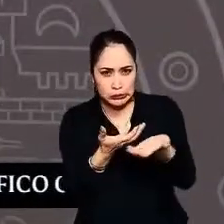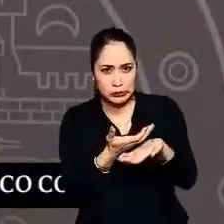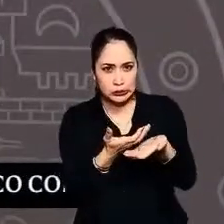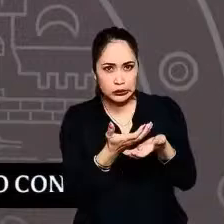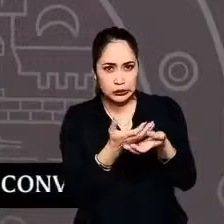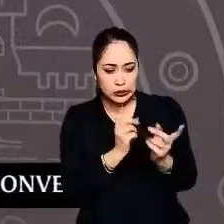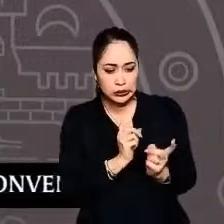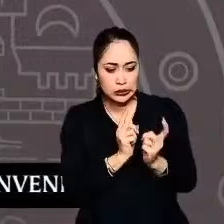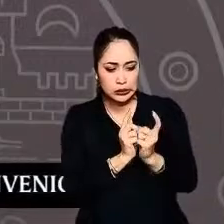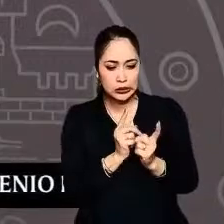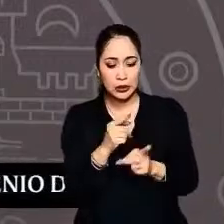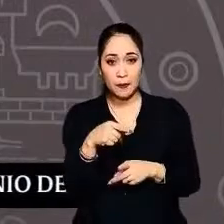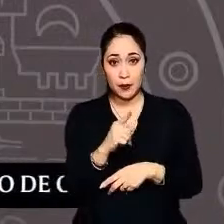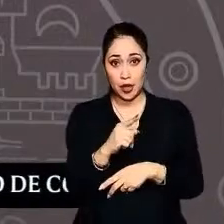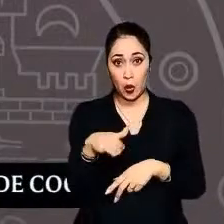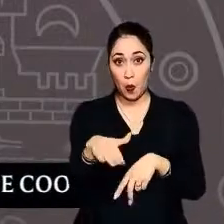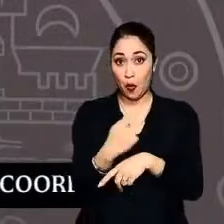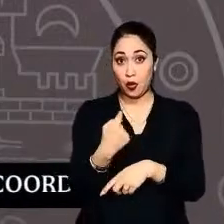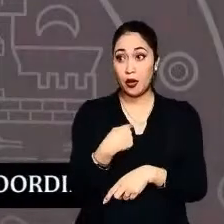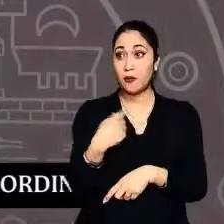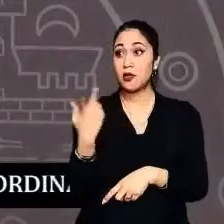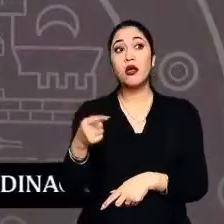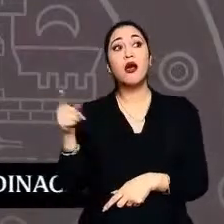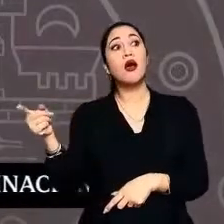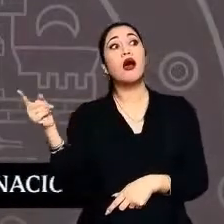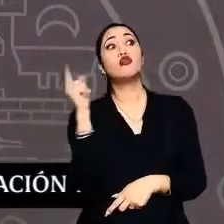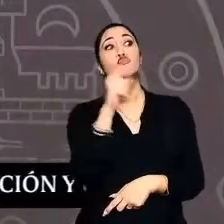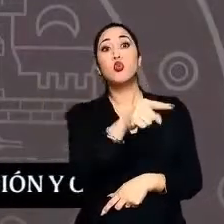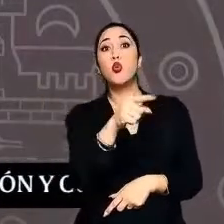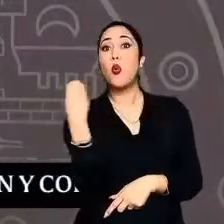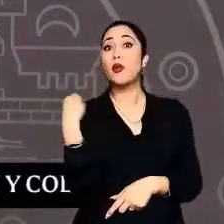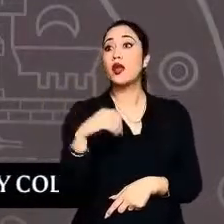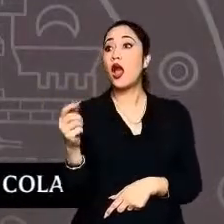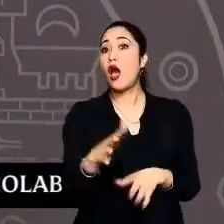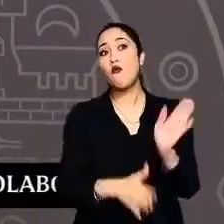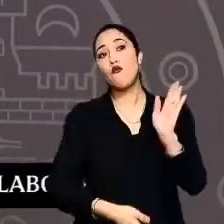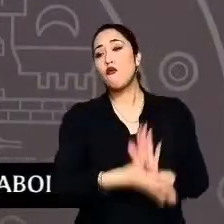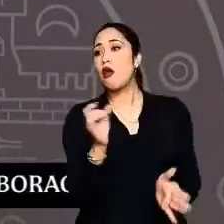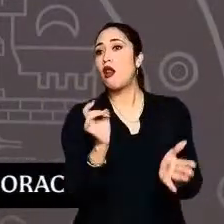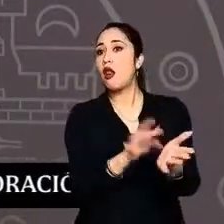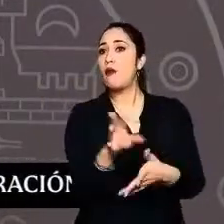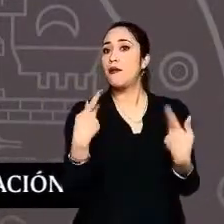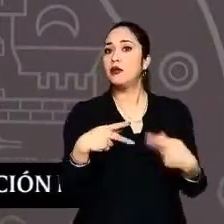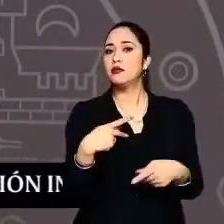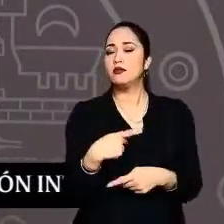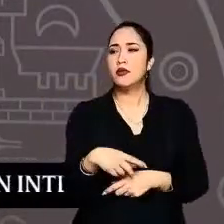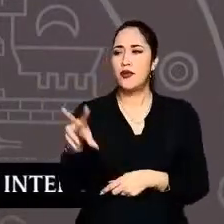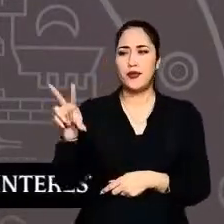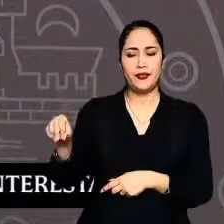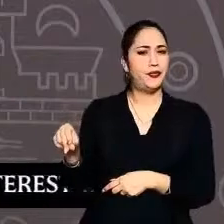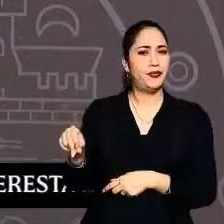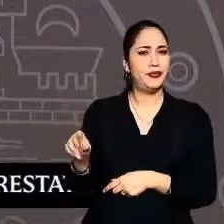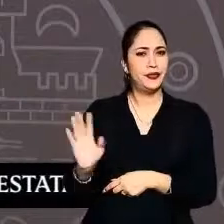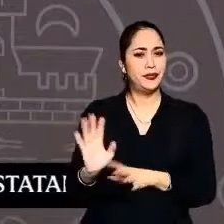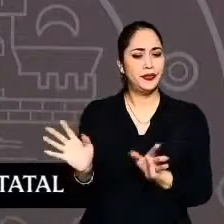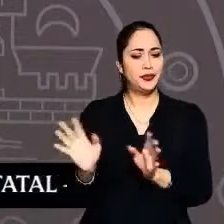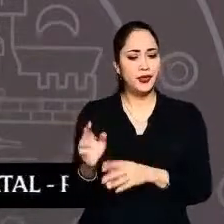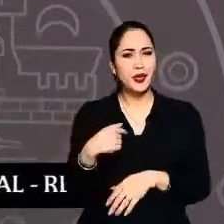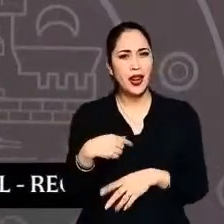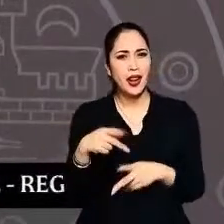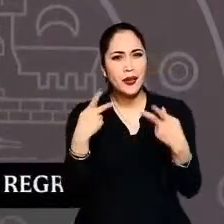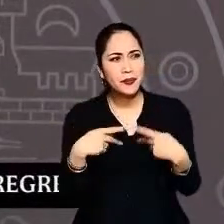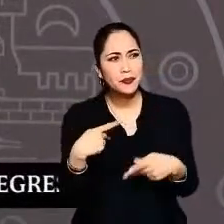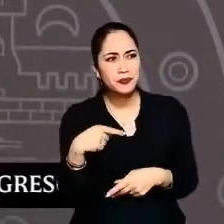Pero ahora andar sacando porque me lo están exigiendo. ¿Por qué? Ya les dije yo a los dirigentes. Se andan